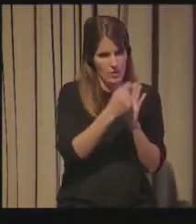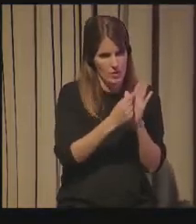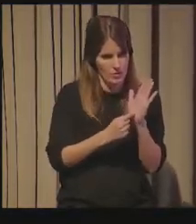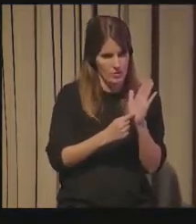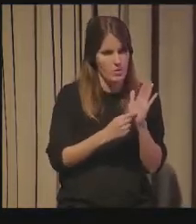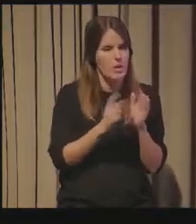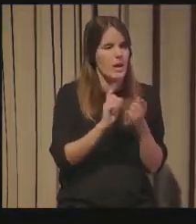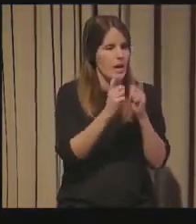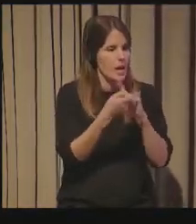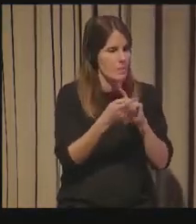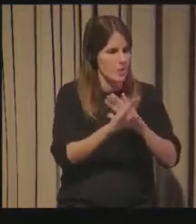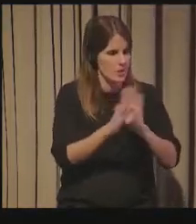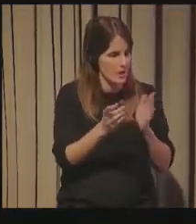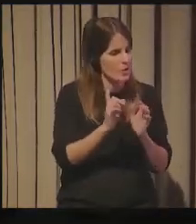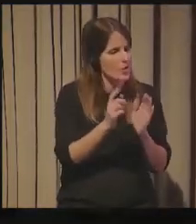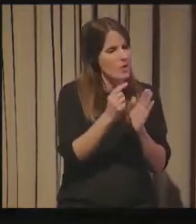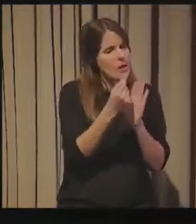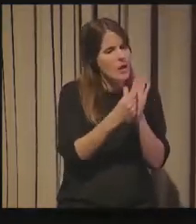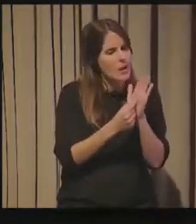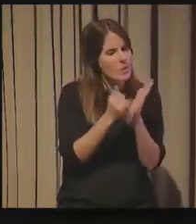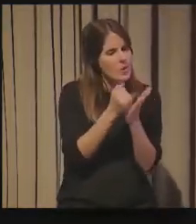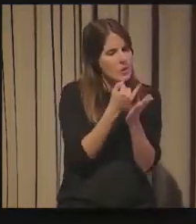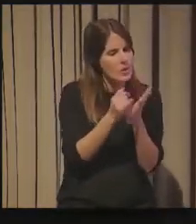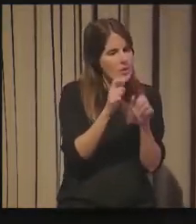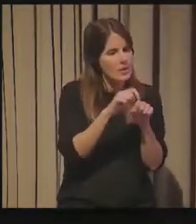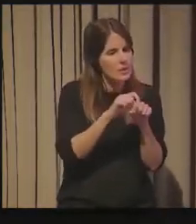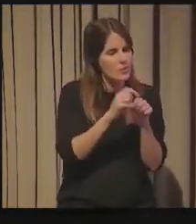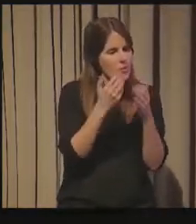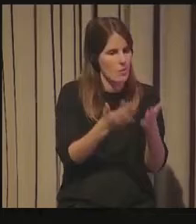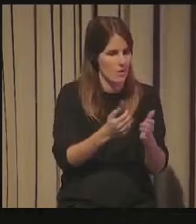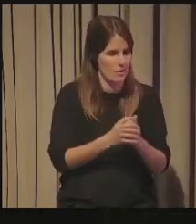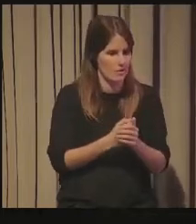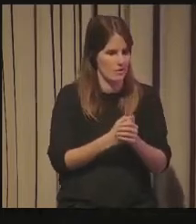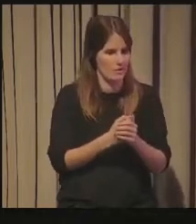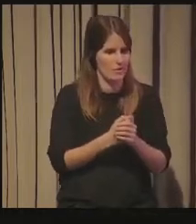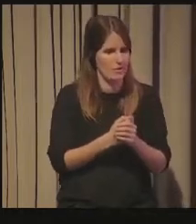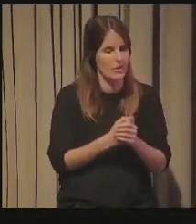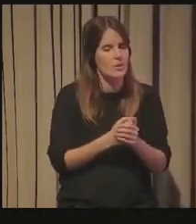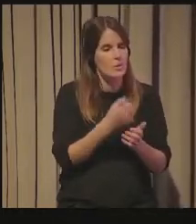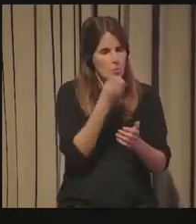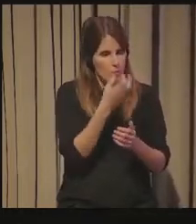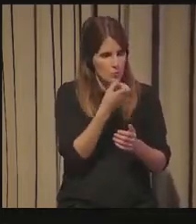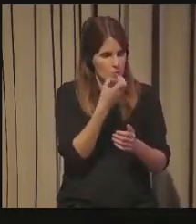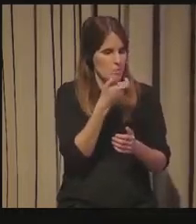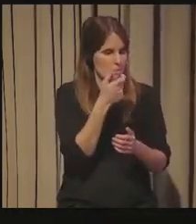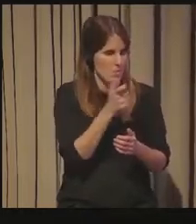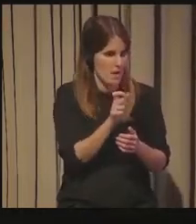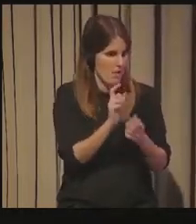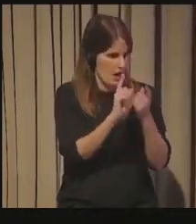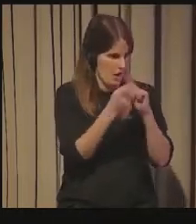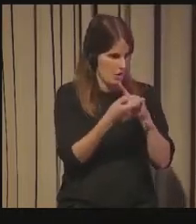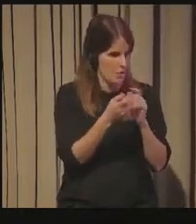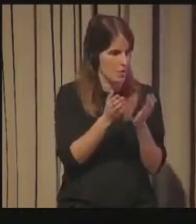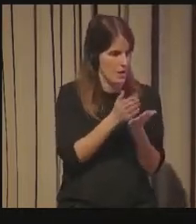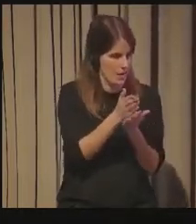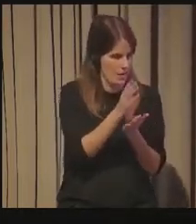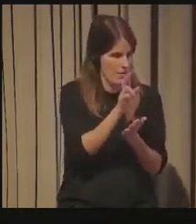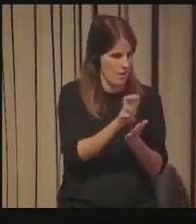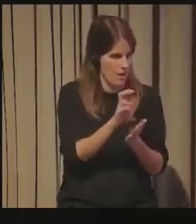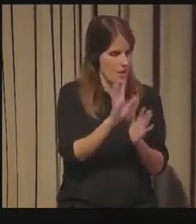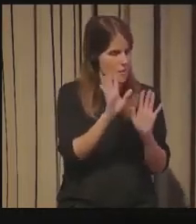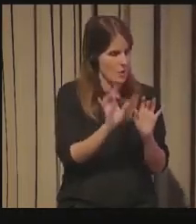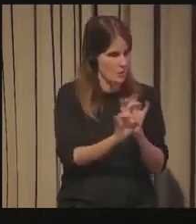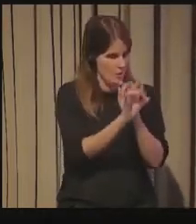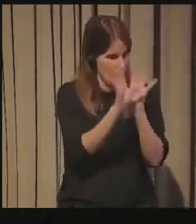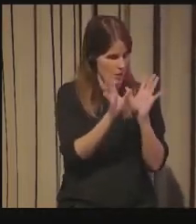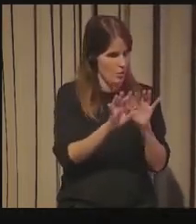un cambio, sino que es el tipo de cambio, y esto lo explicaré. Pero está muy bien, podemos utilizar la palabra siempre que lo tengamos claro.